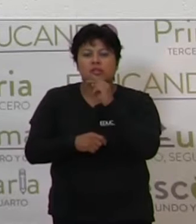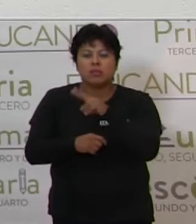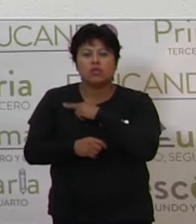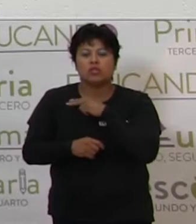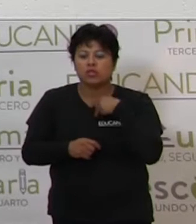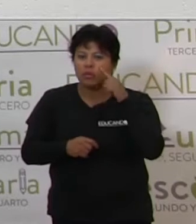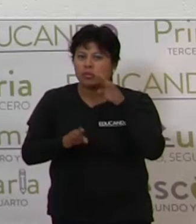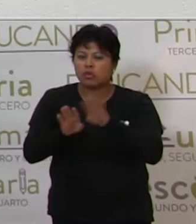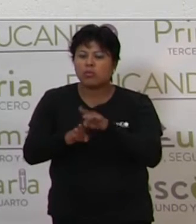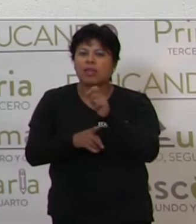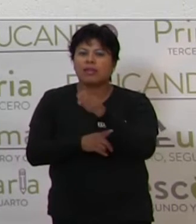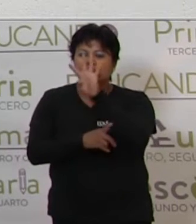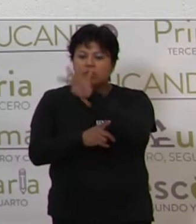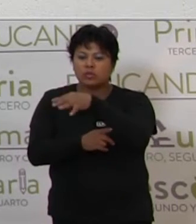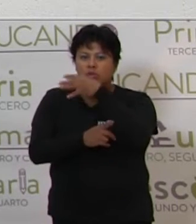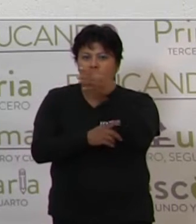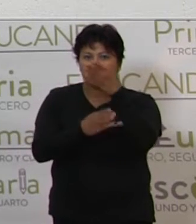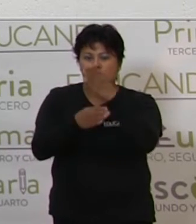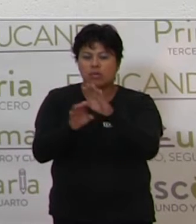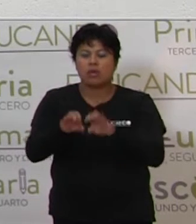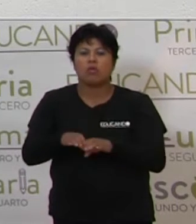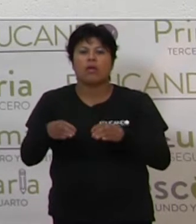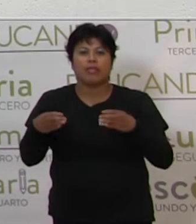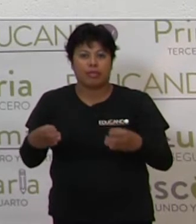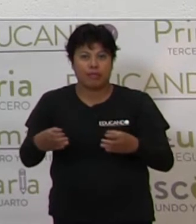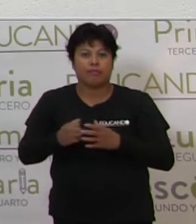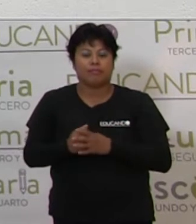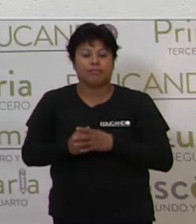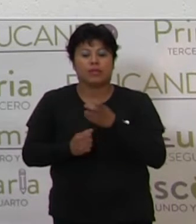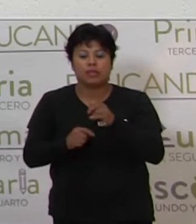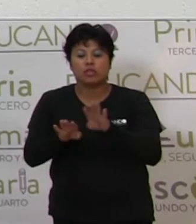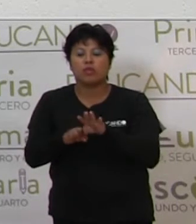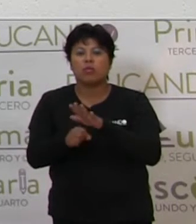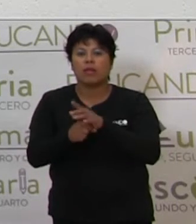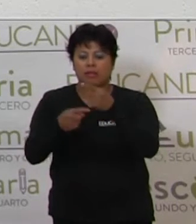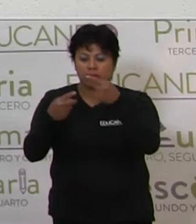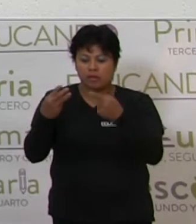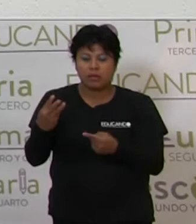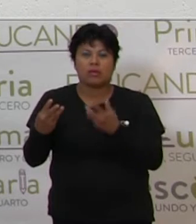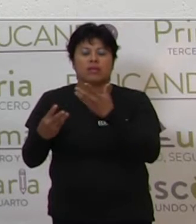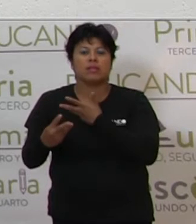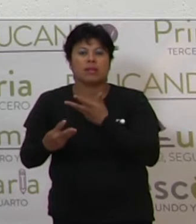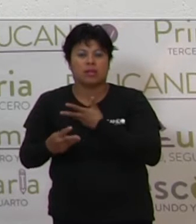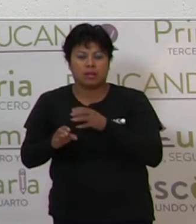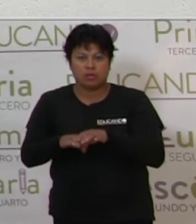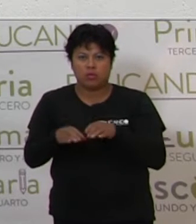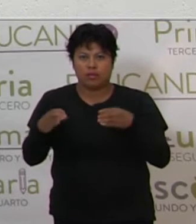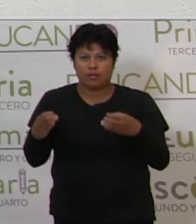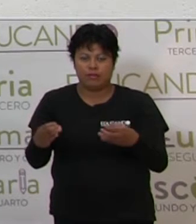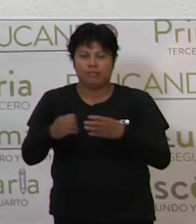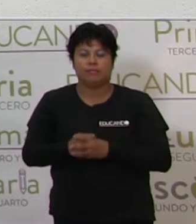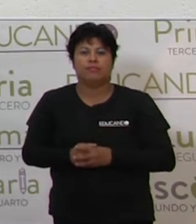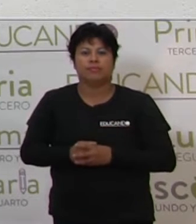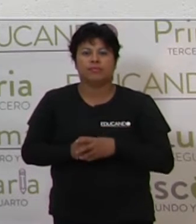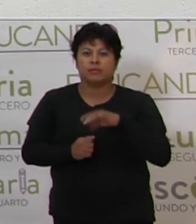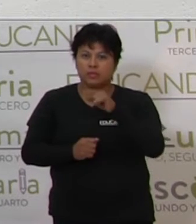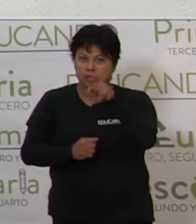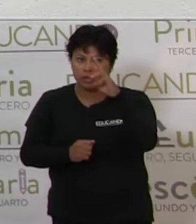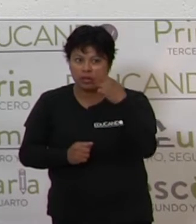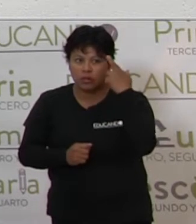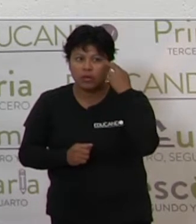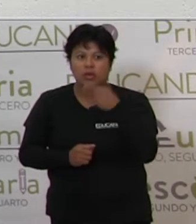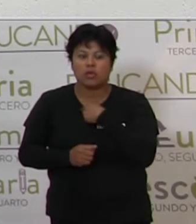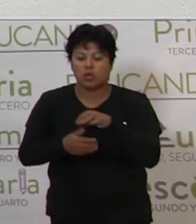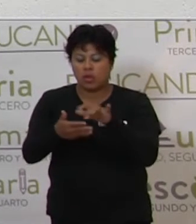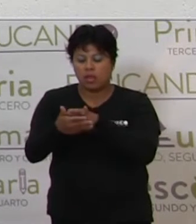la estructura del cuento y los elementos que conforman un cuento. ¿Sí recuerdan que